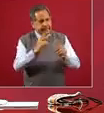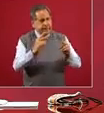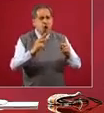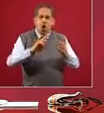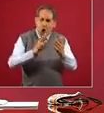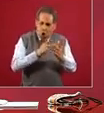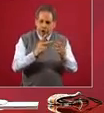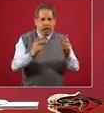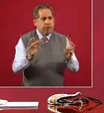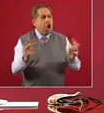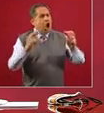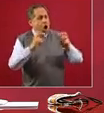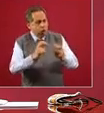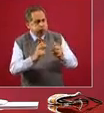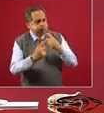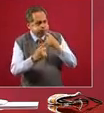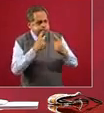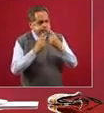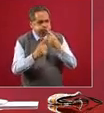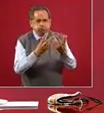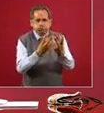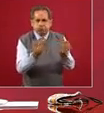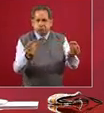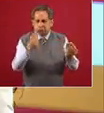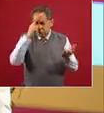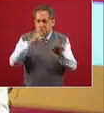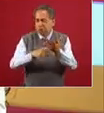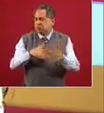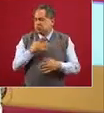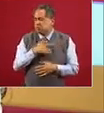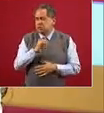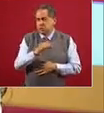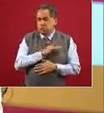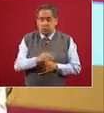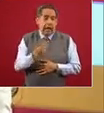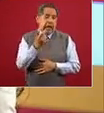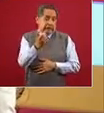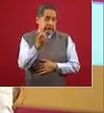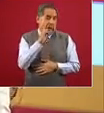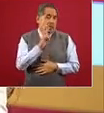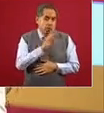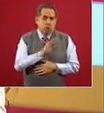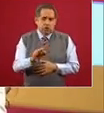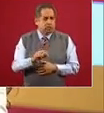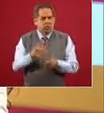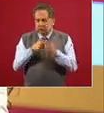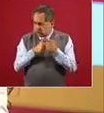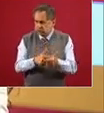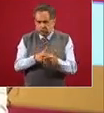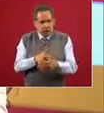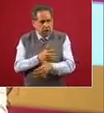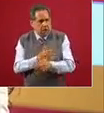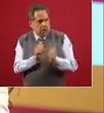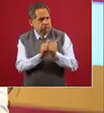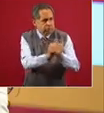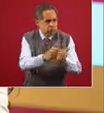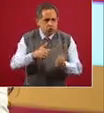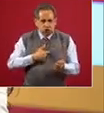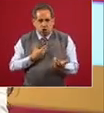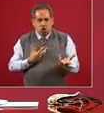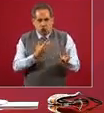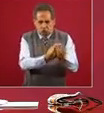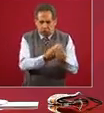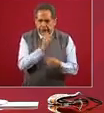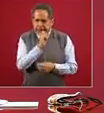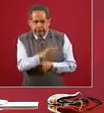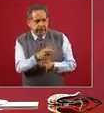llegar finalmente a una solución. Esa es la posibilidad, vamos a seguir acompañándolo por mi parte, por parte de